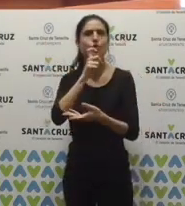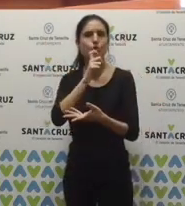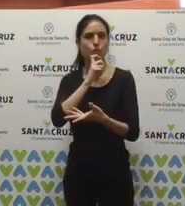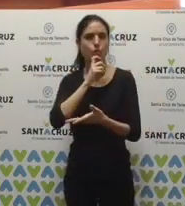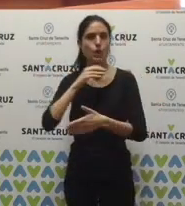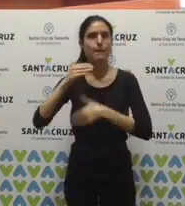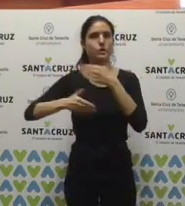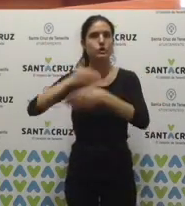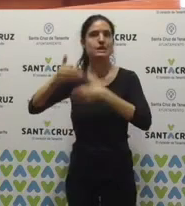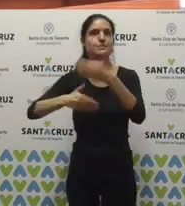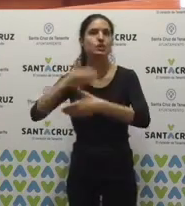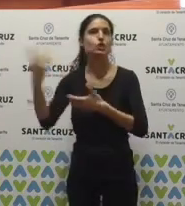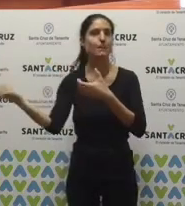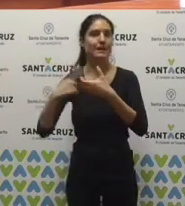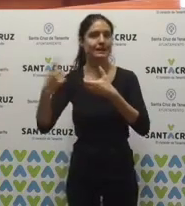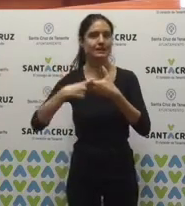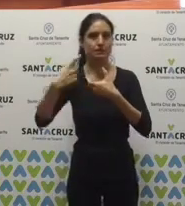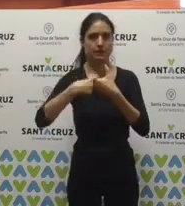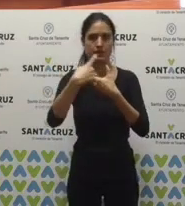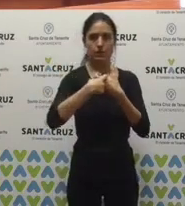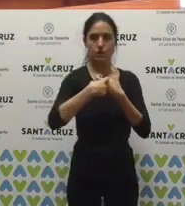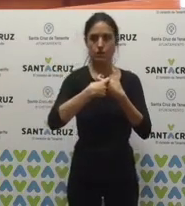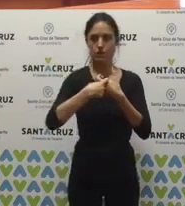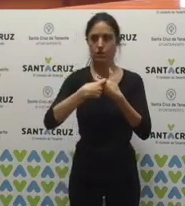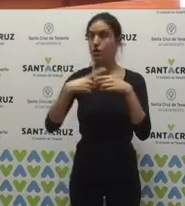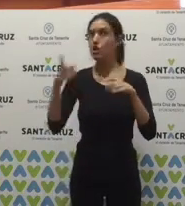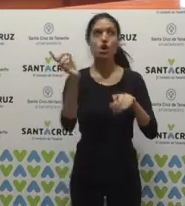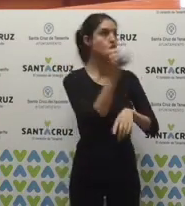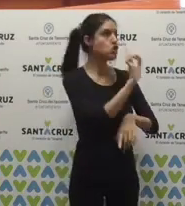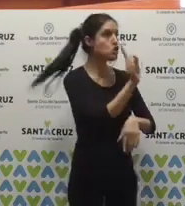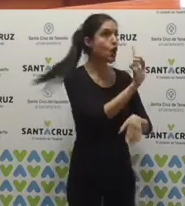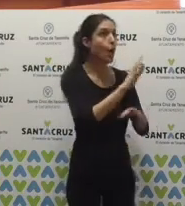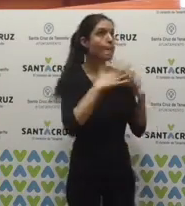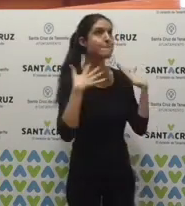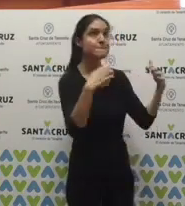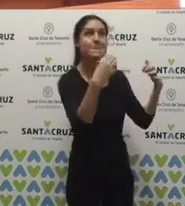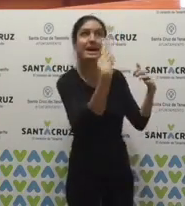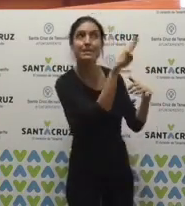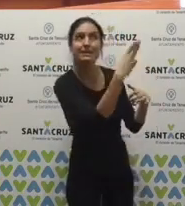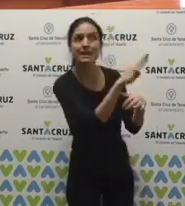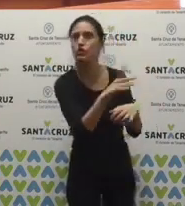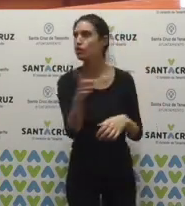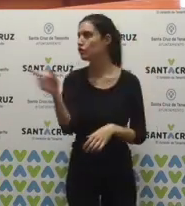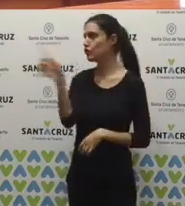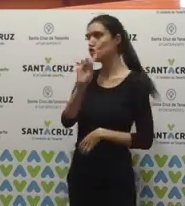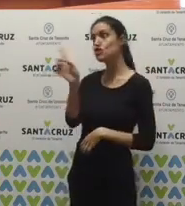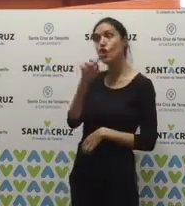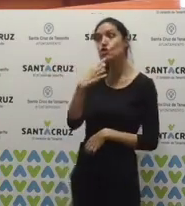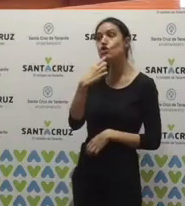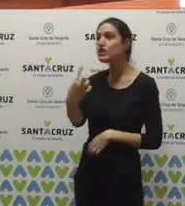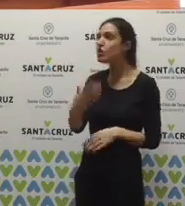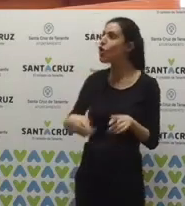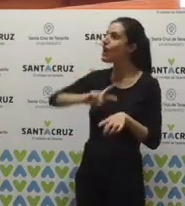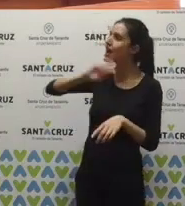participativo parlamentario no pues que estoy viendo la otra la de don guillermo les estoy